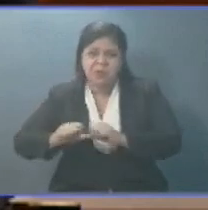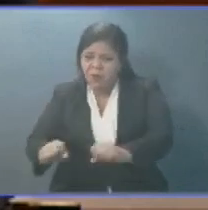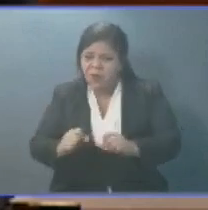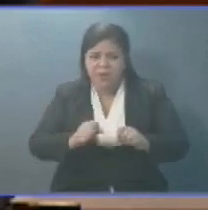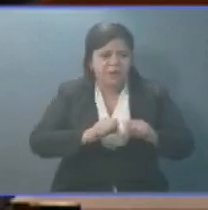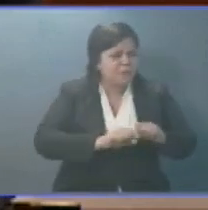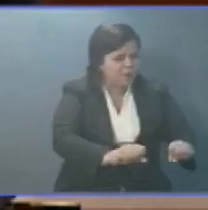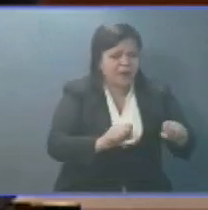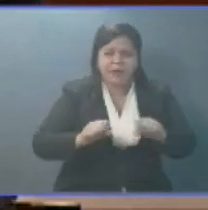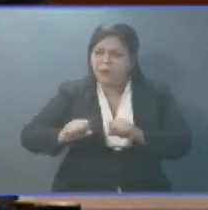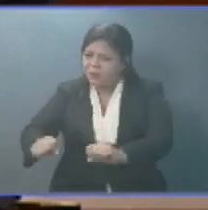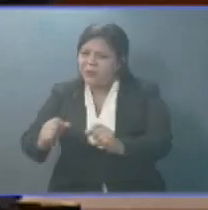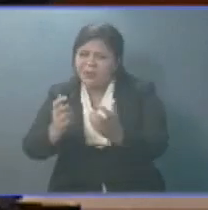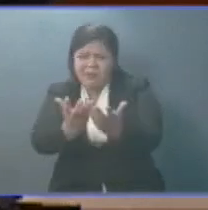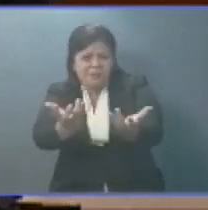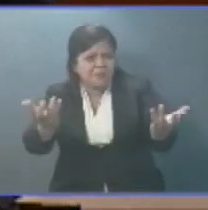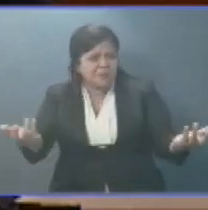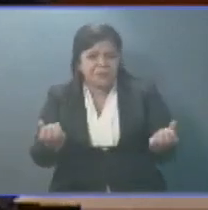perdiendo